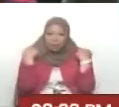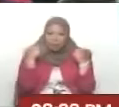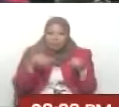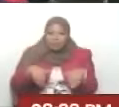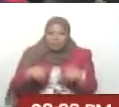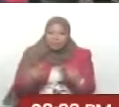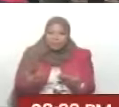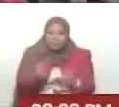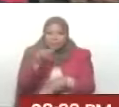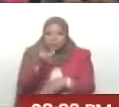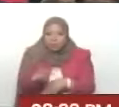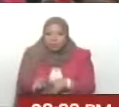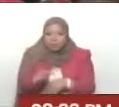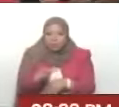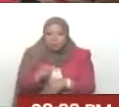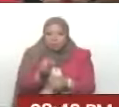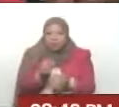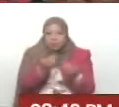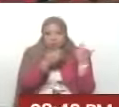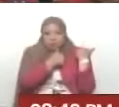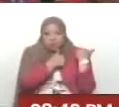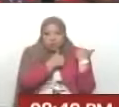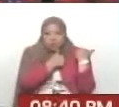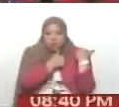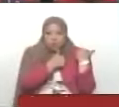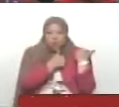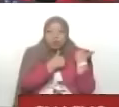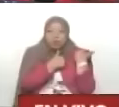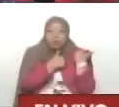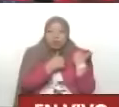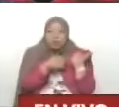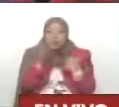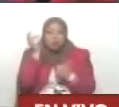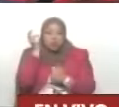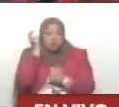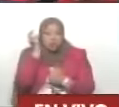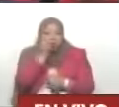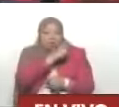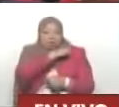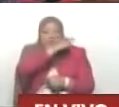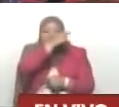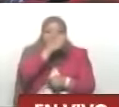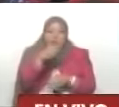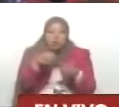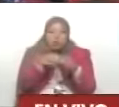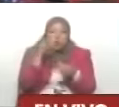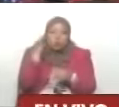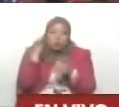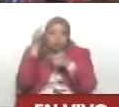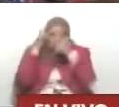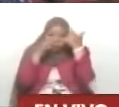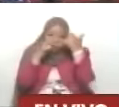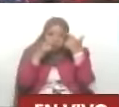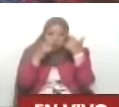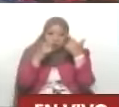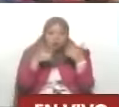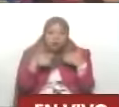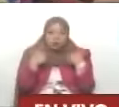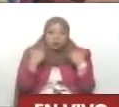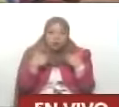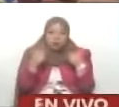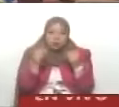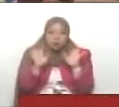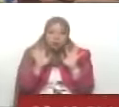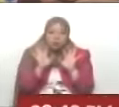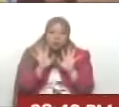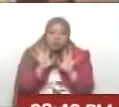la persona designada en representación de todos, era una jefa de UVC, pero en ese momento fue tanta la multitud. Tú dices, muchacha,